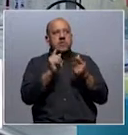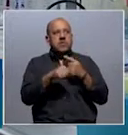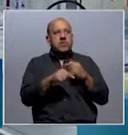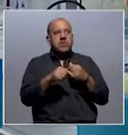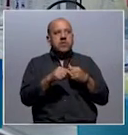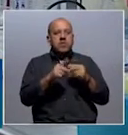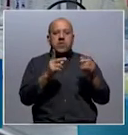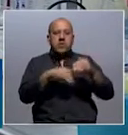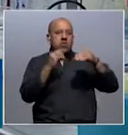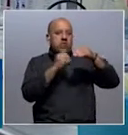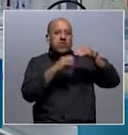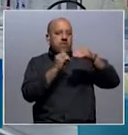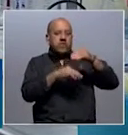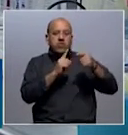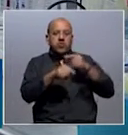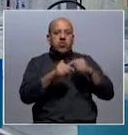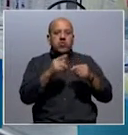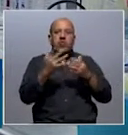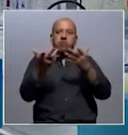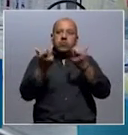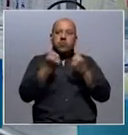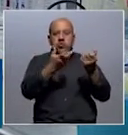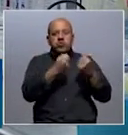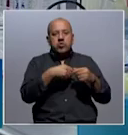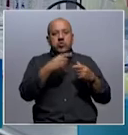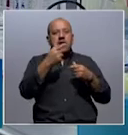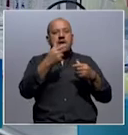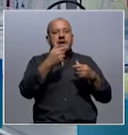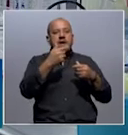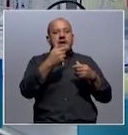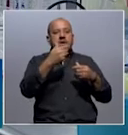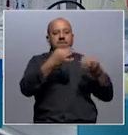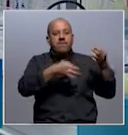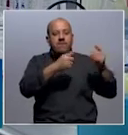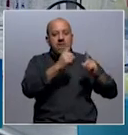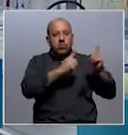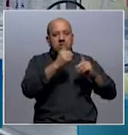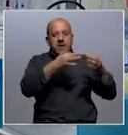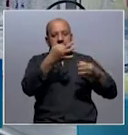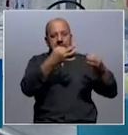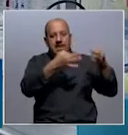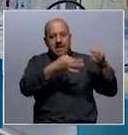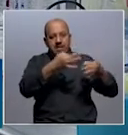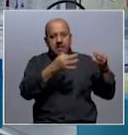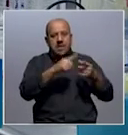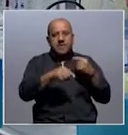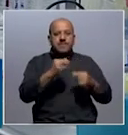académicos habituales con el apoyo de las instituciones la facultad de química y el instituto pasteur